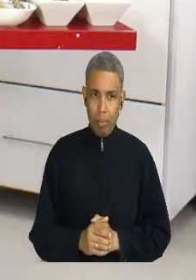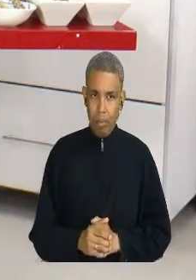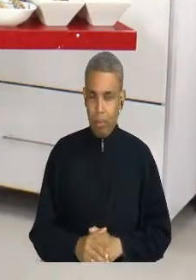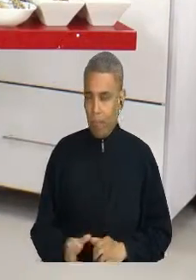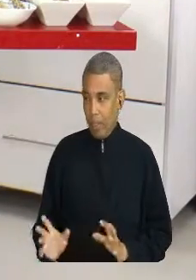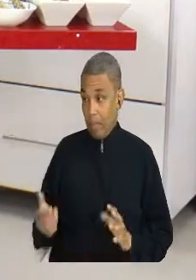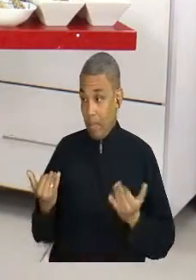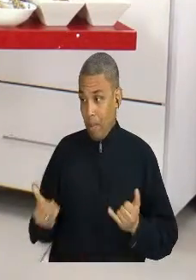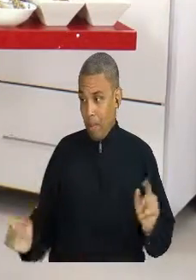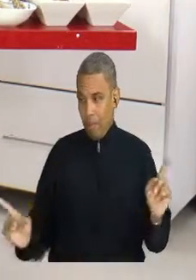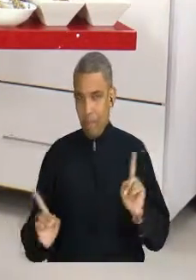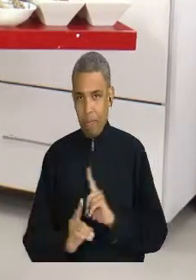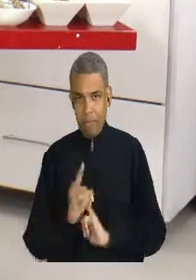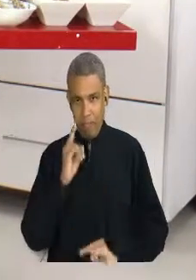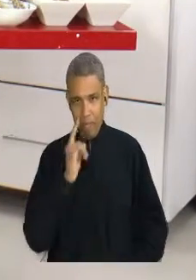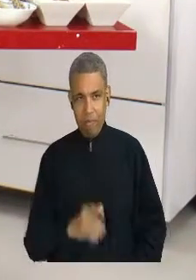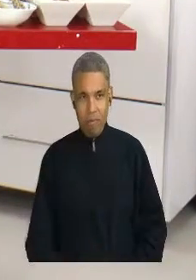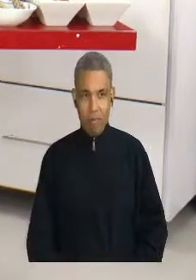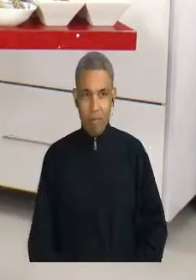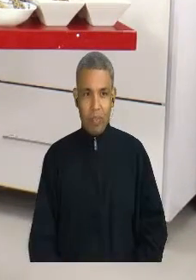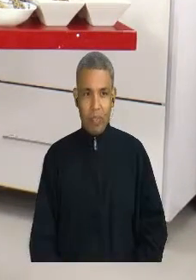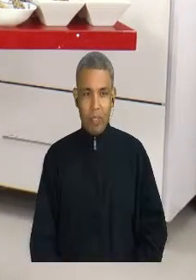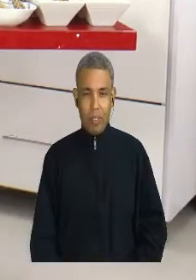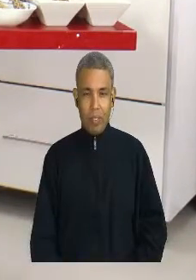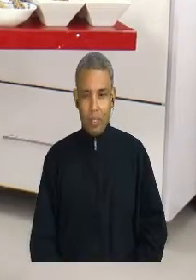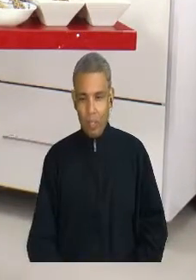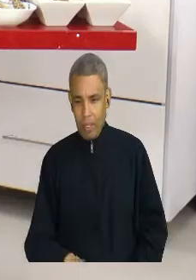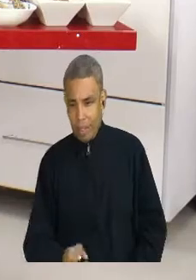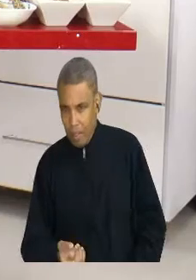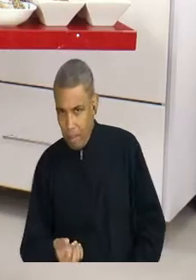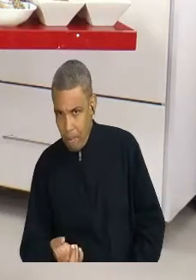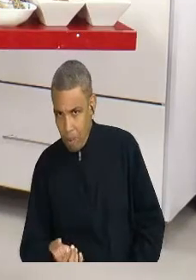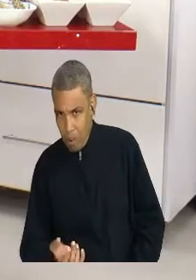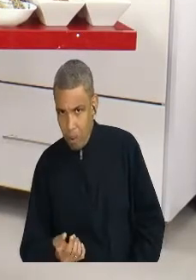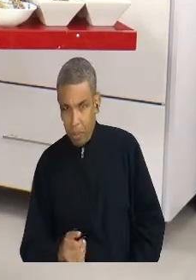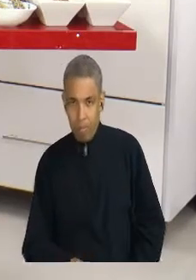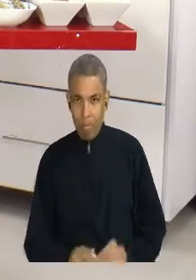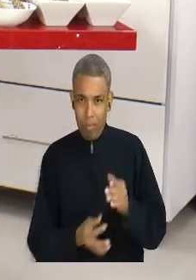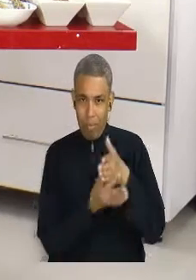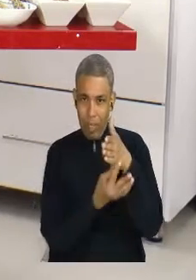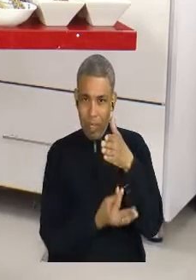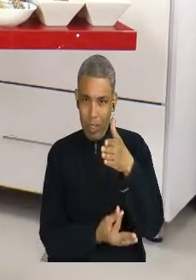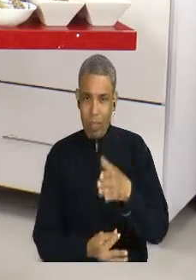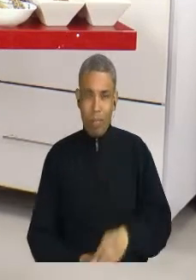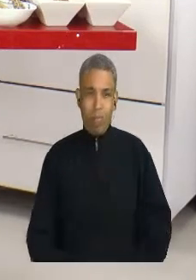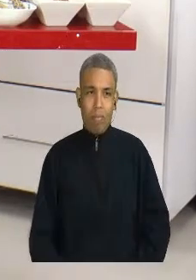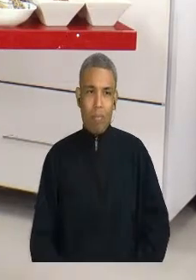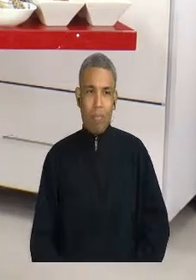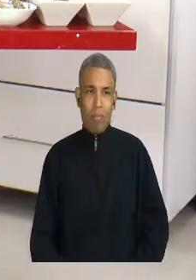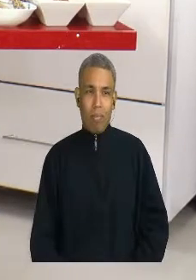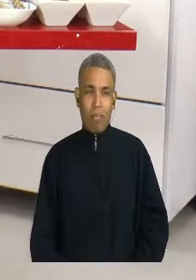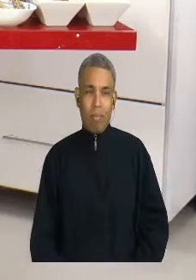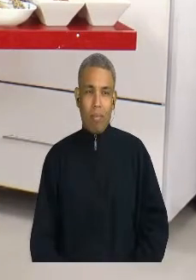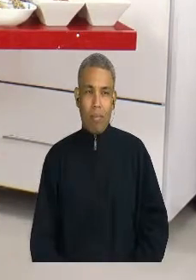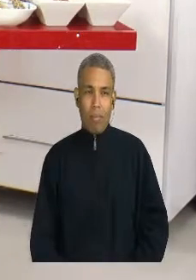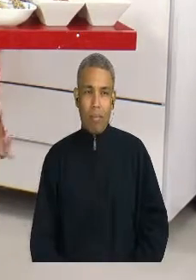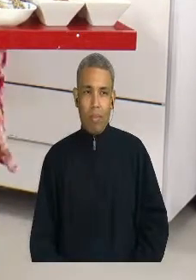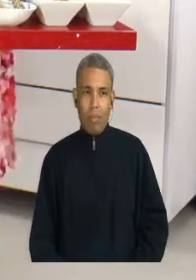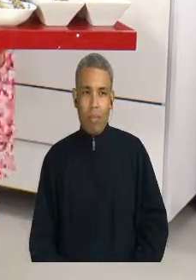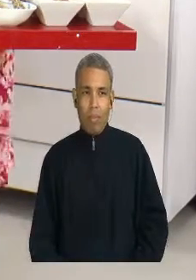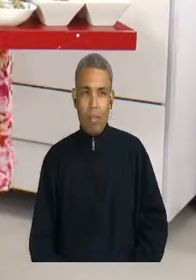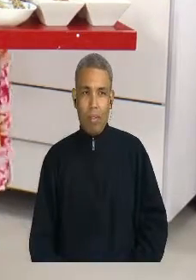Cruzamos. Crucemos. Listo, mi Roche. Voy a prender aquí nuestro aceite. Para empezar con nuestro langostino, lo vamos a fritar. Entonces voy a bajar por aquí